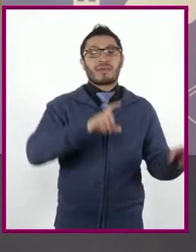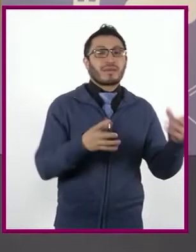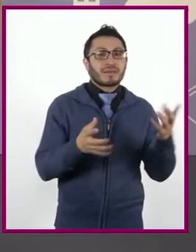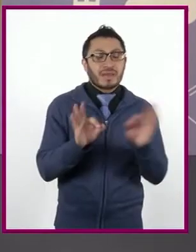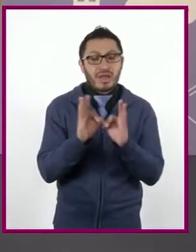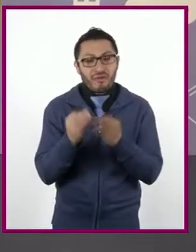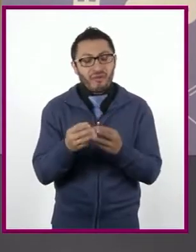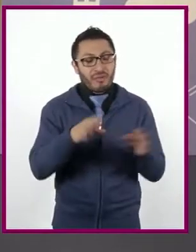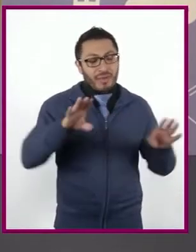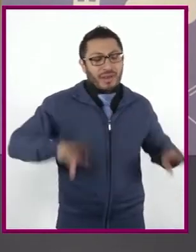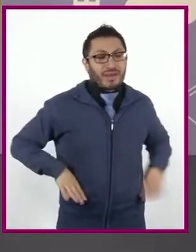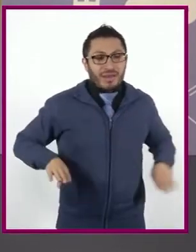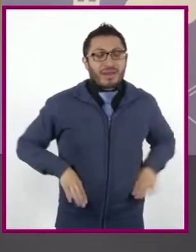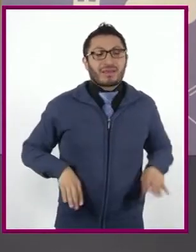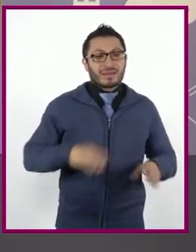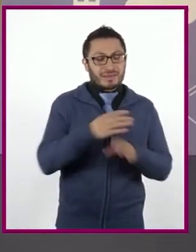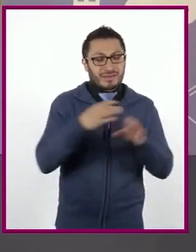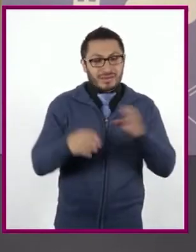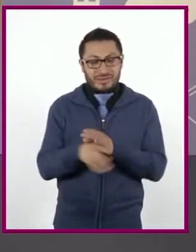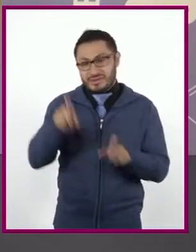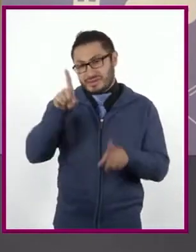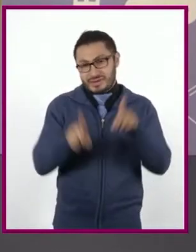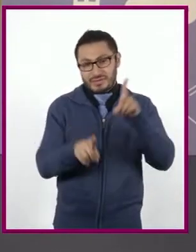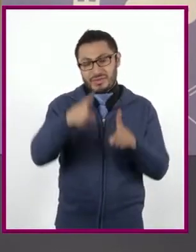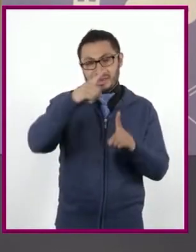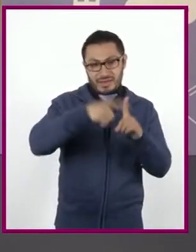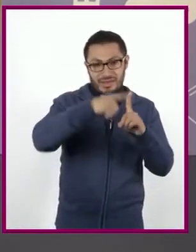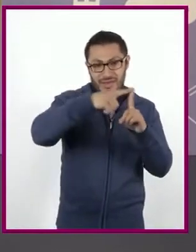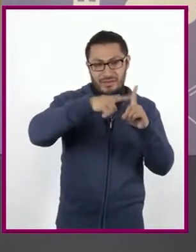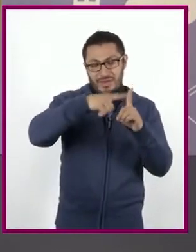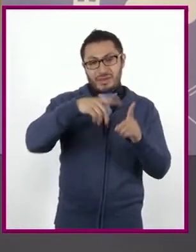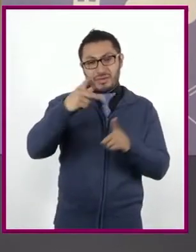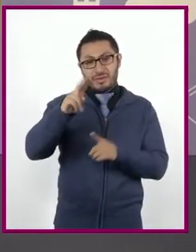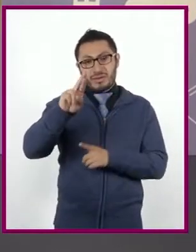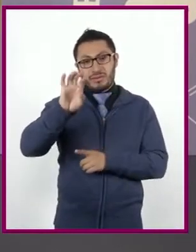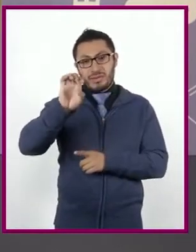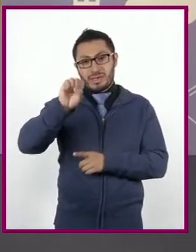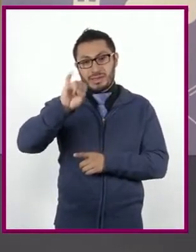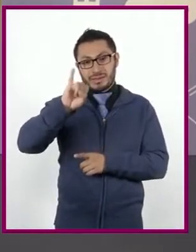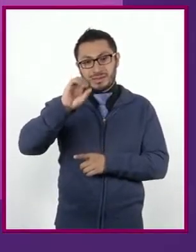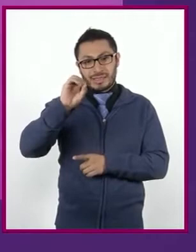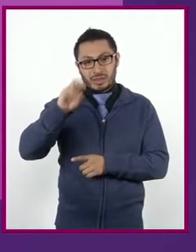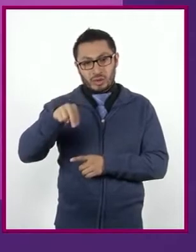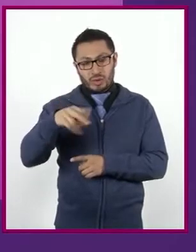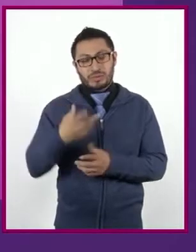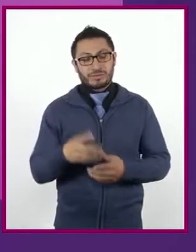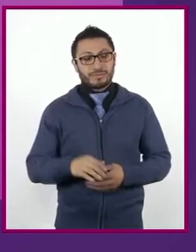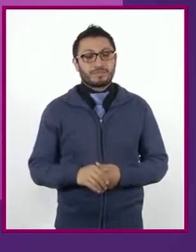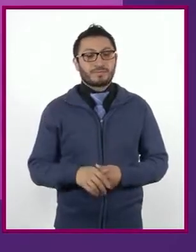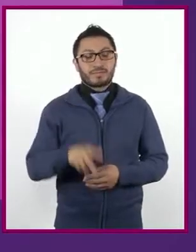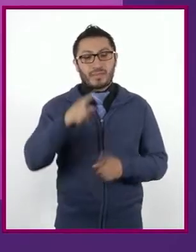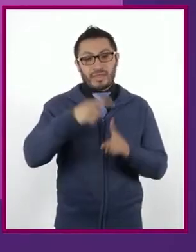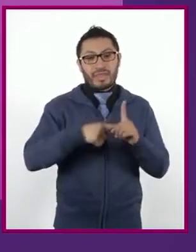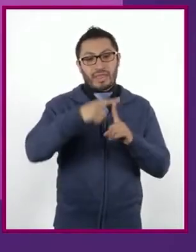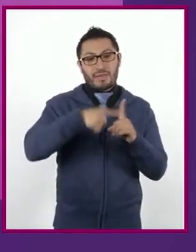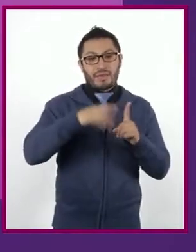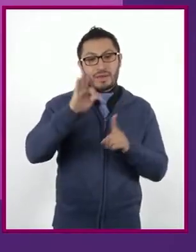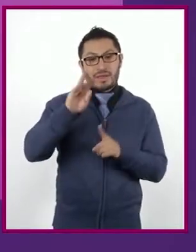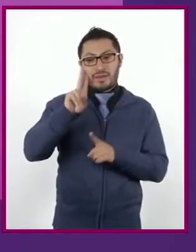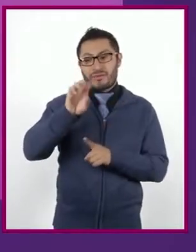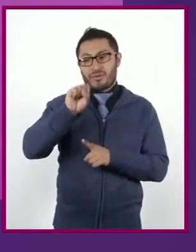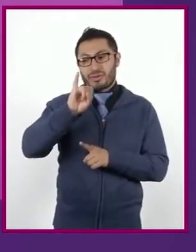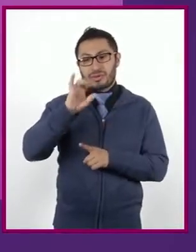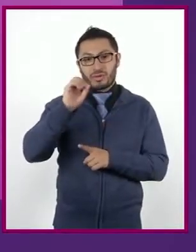sustancias dependen de la temperatura y la presión a la que están sometidas. Temperatura de fusión y de